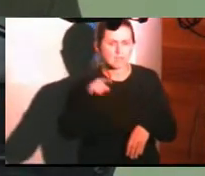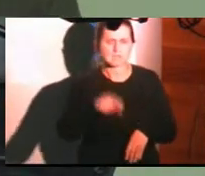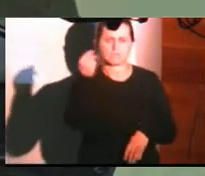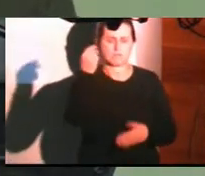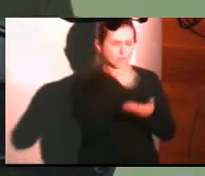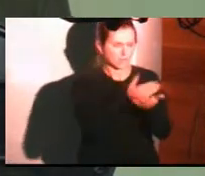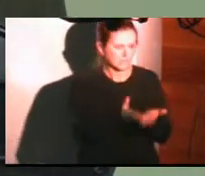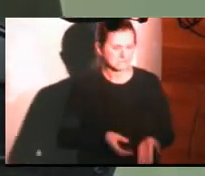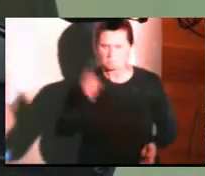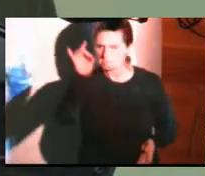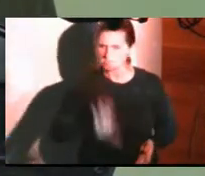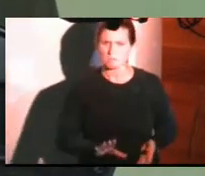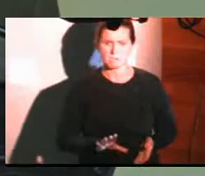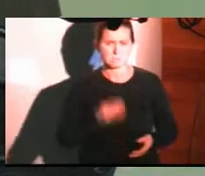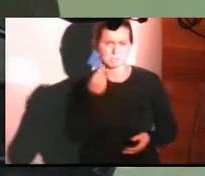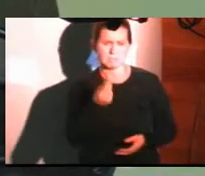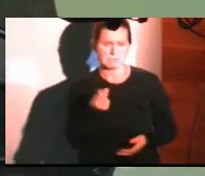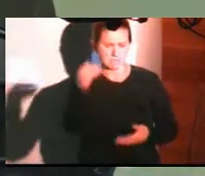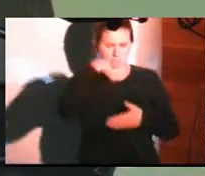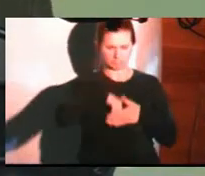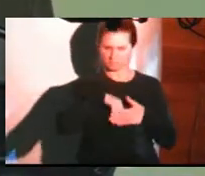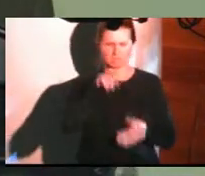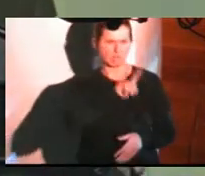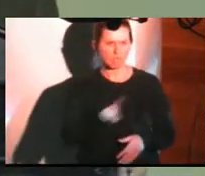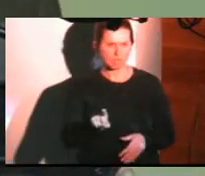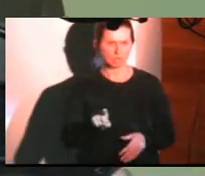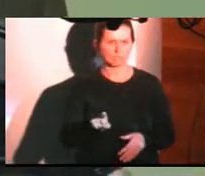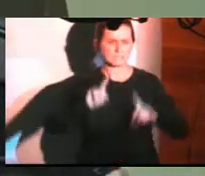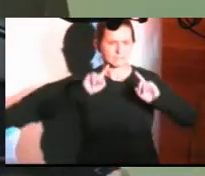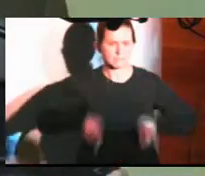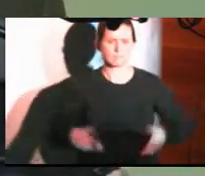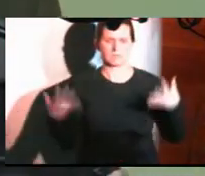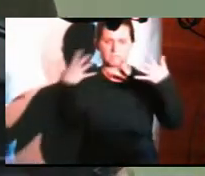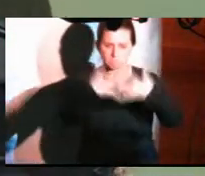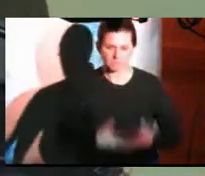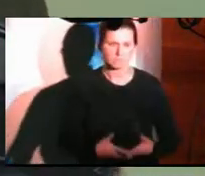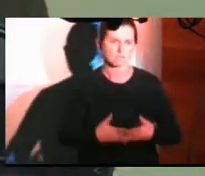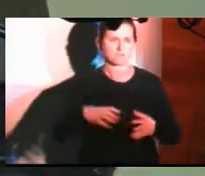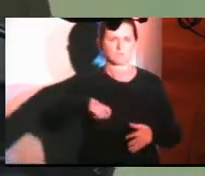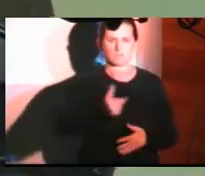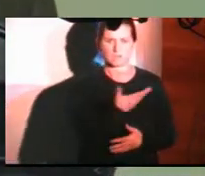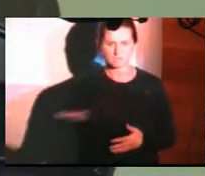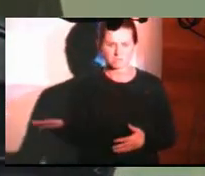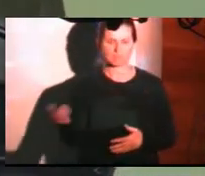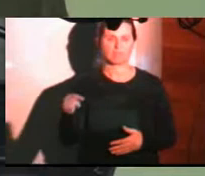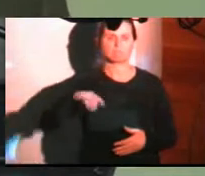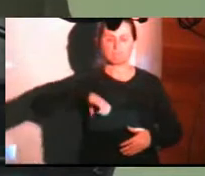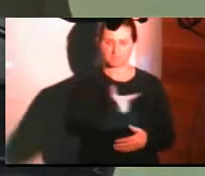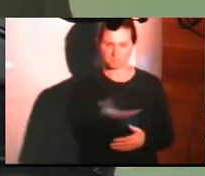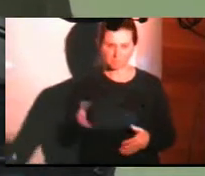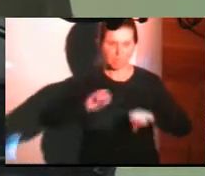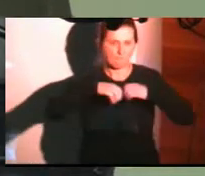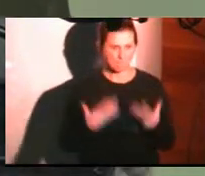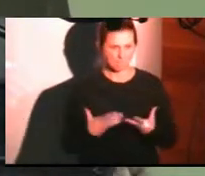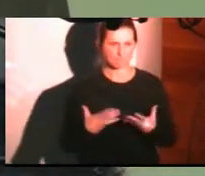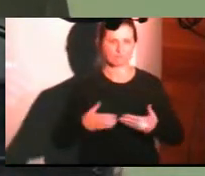trabajo y pagar impuestos. Se trata de integrarse y cohesionarse con esa sociedad para llevarla adelante.